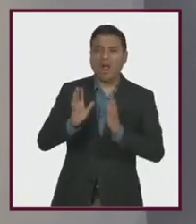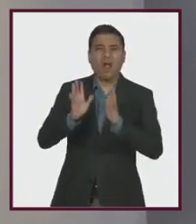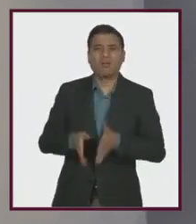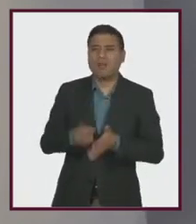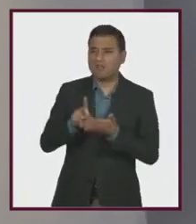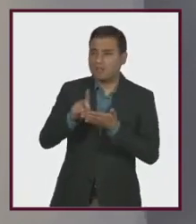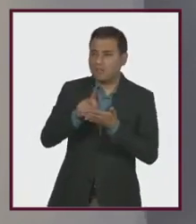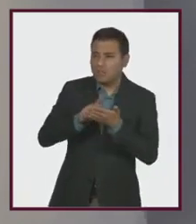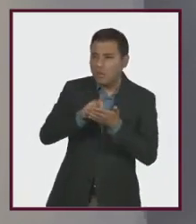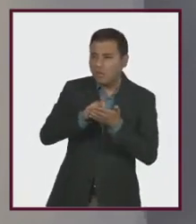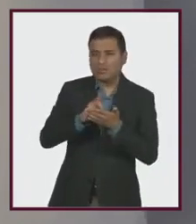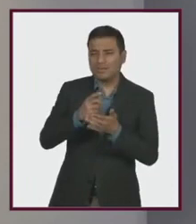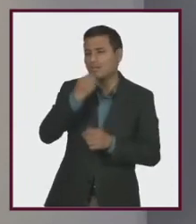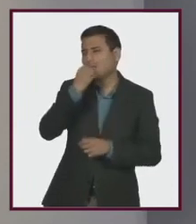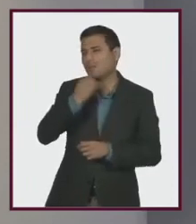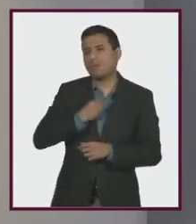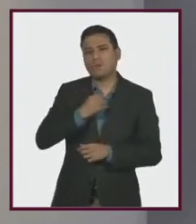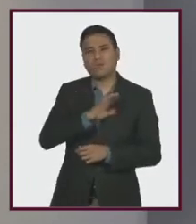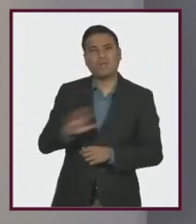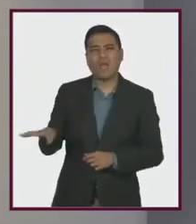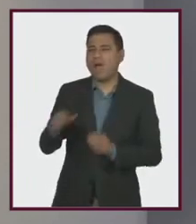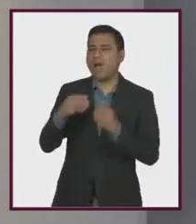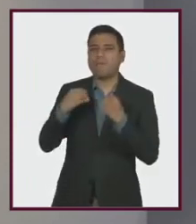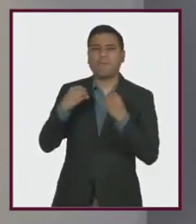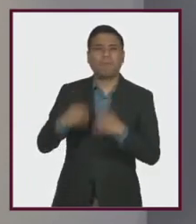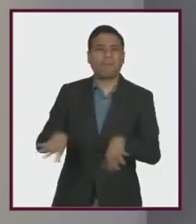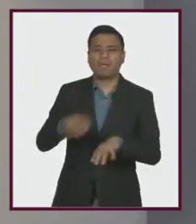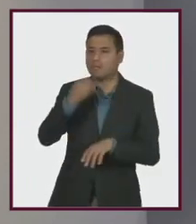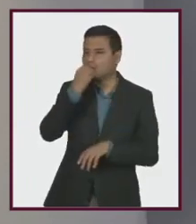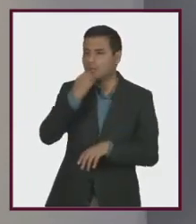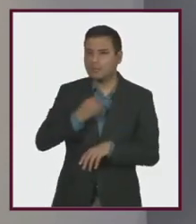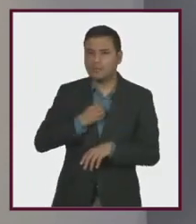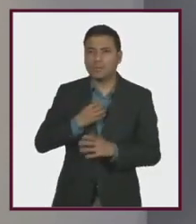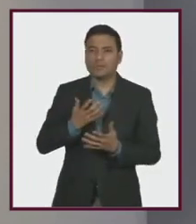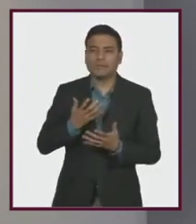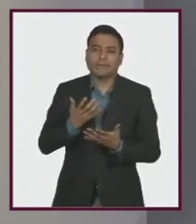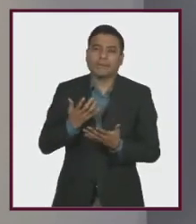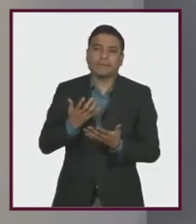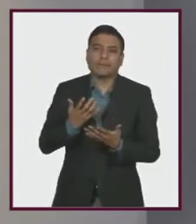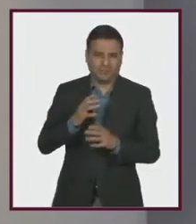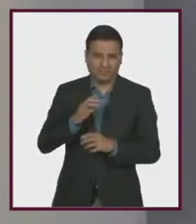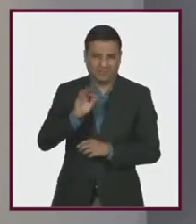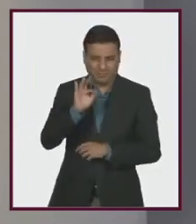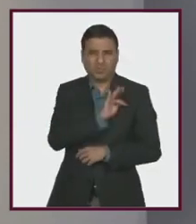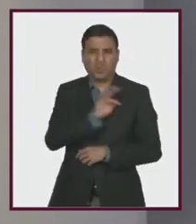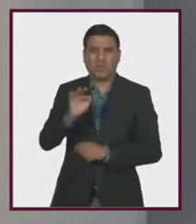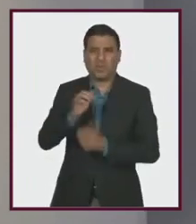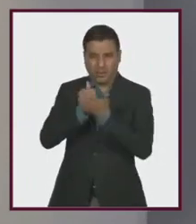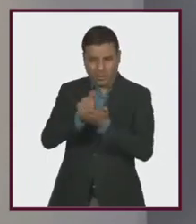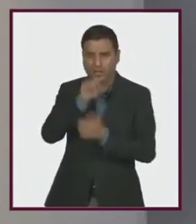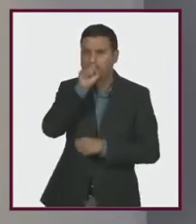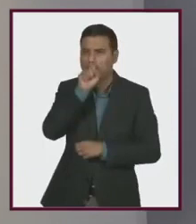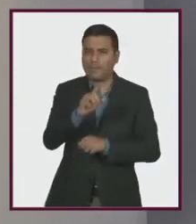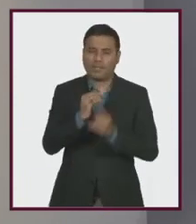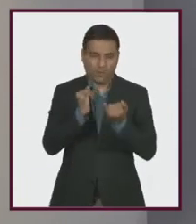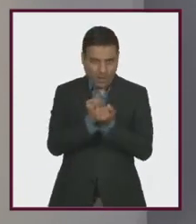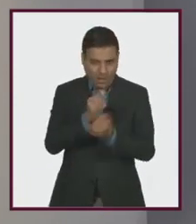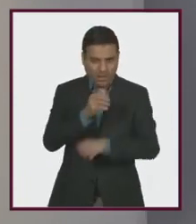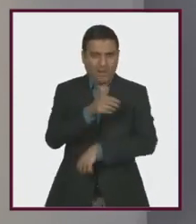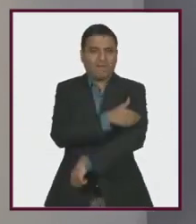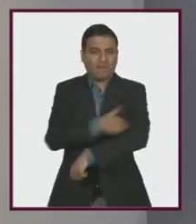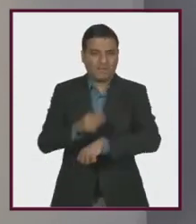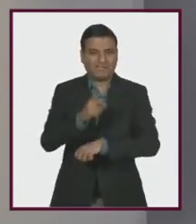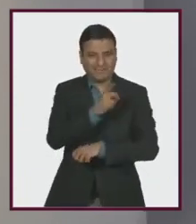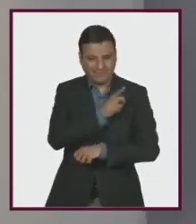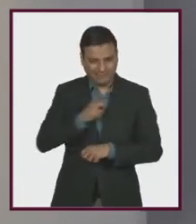es un caso perdido y no ofrecerle alguna alternativa, y como familiares pues lo ideal sería que tampoco lo hiciéramos. Tenemos que, si partimos